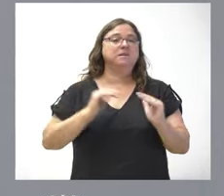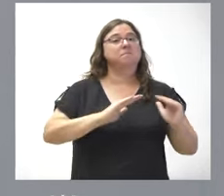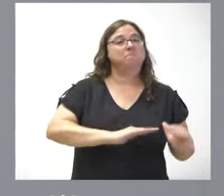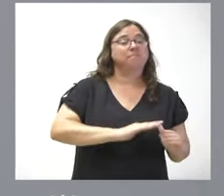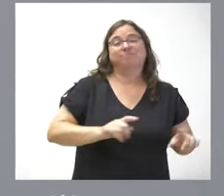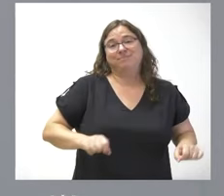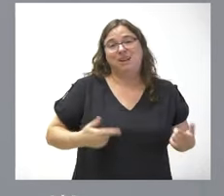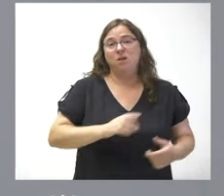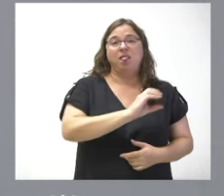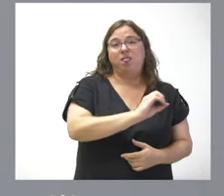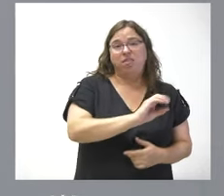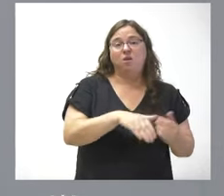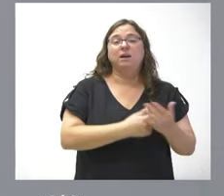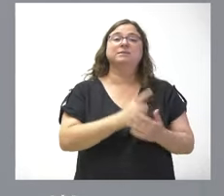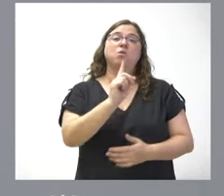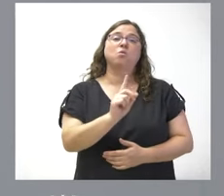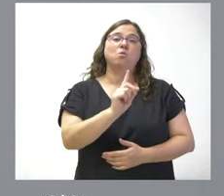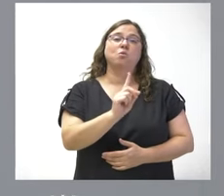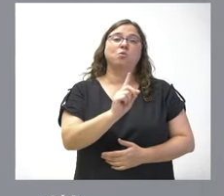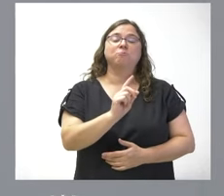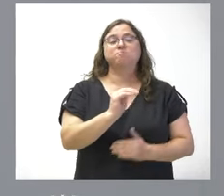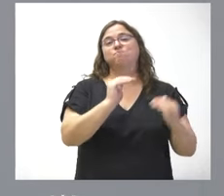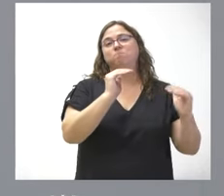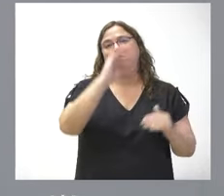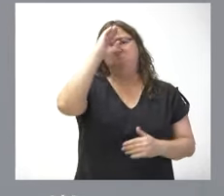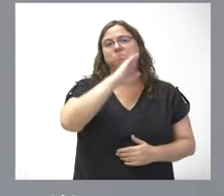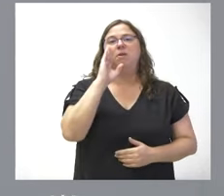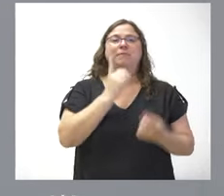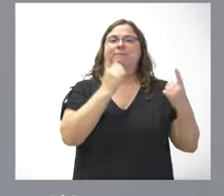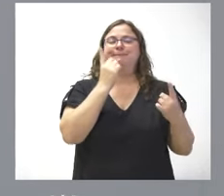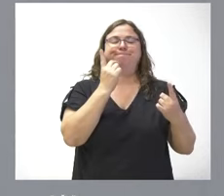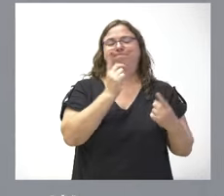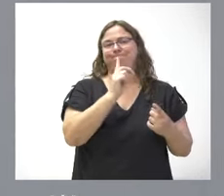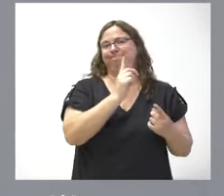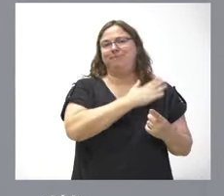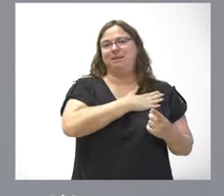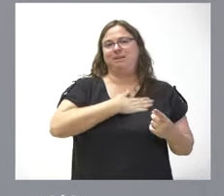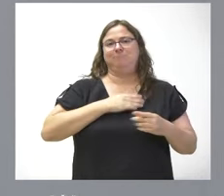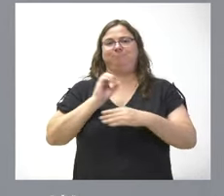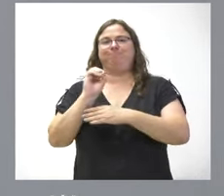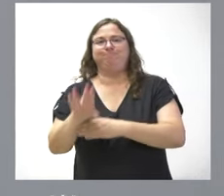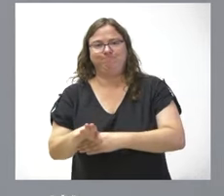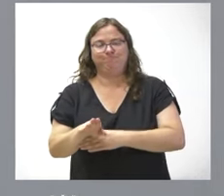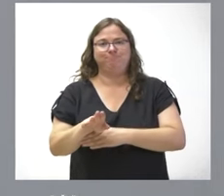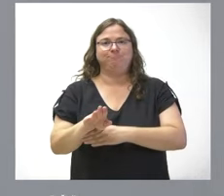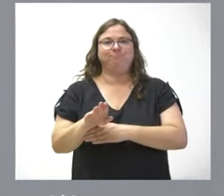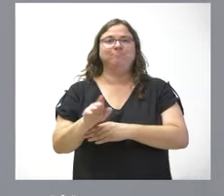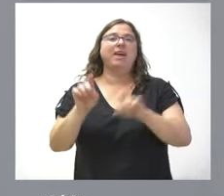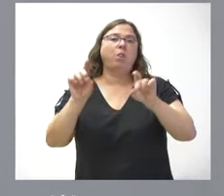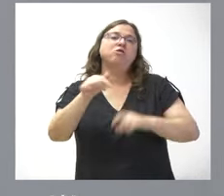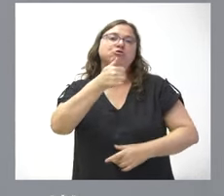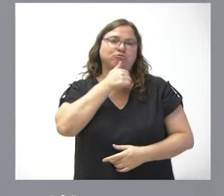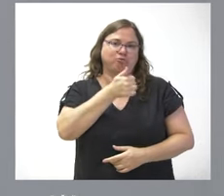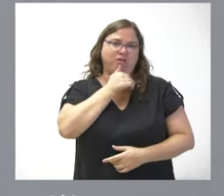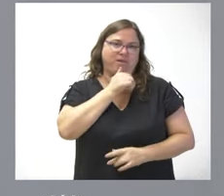es natural entre cer y 1 años donde hay algunos padres que todavía no deciden su incorporación al ámbito educativo en